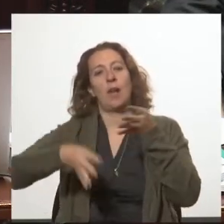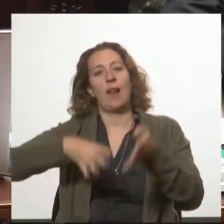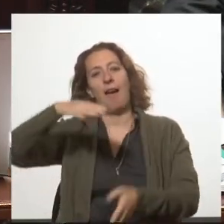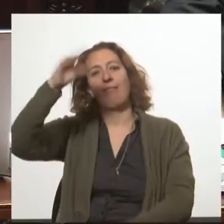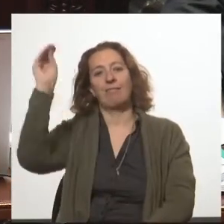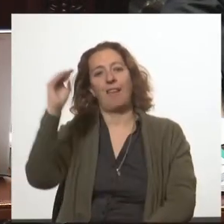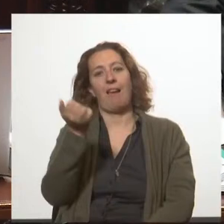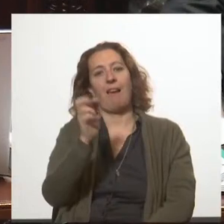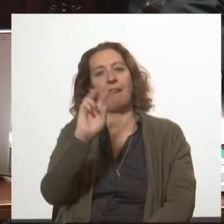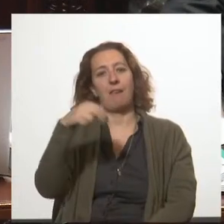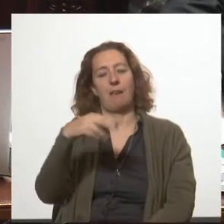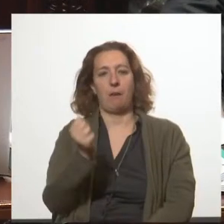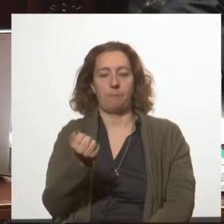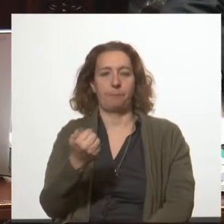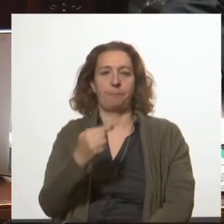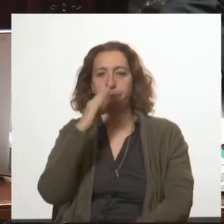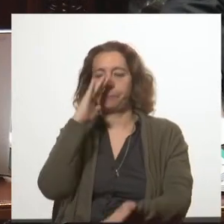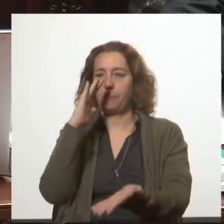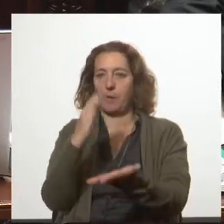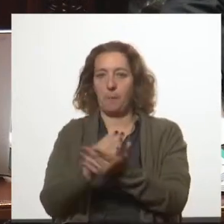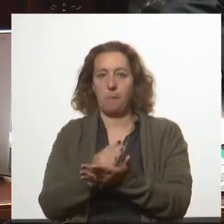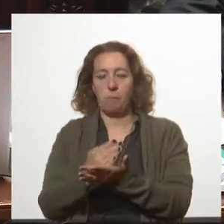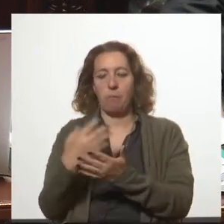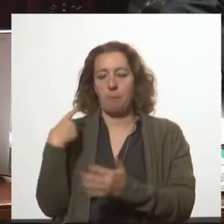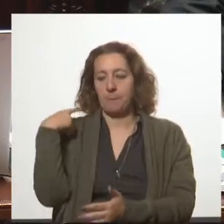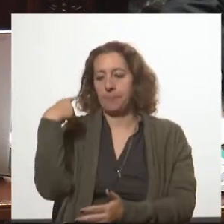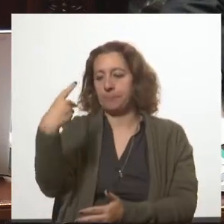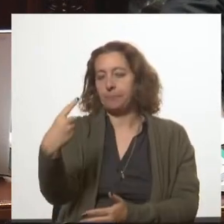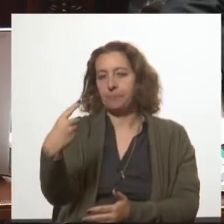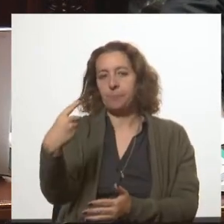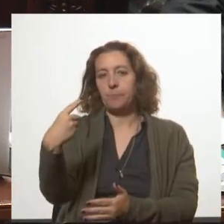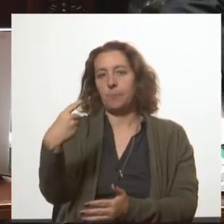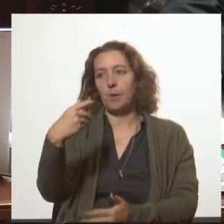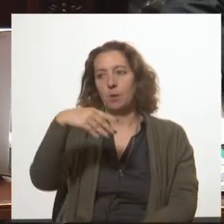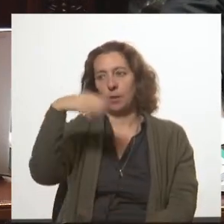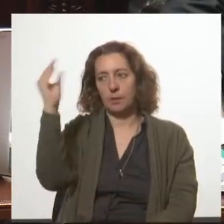la arena finalmente el director de antel